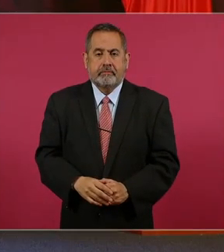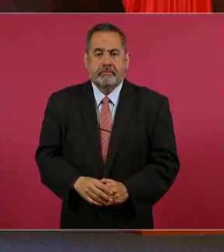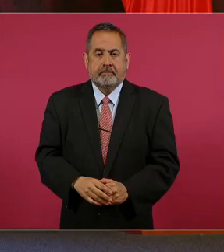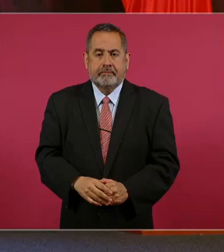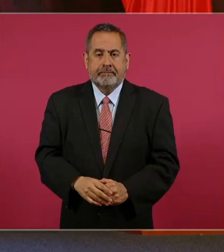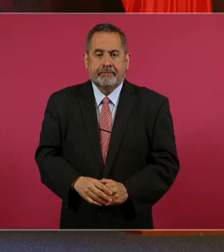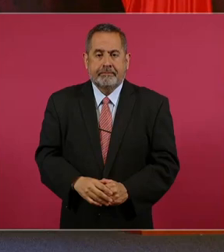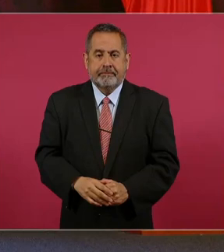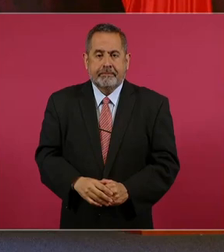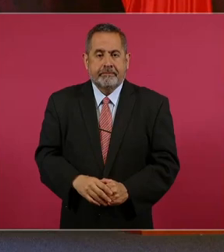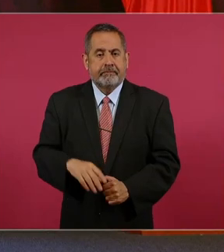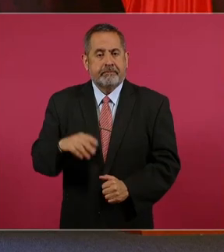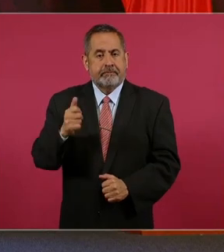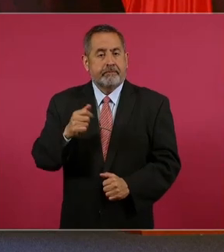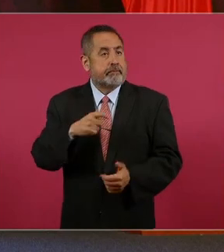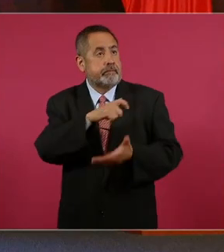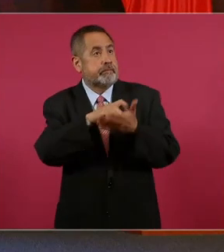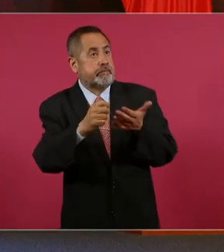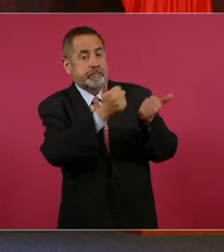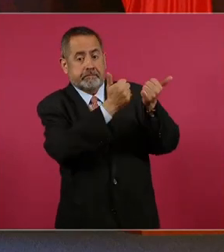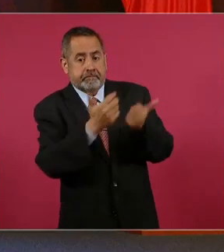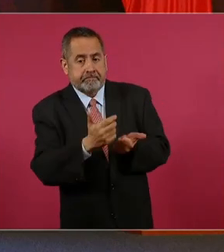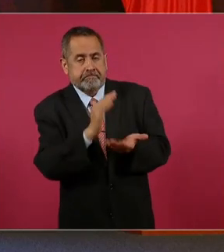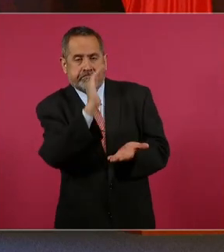a bajar la importación.